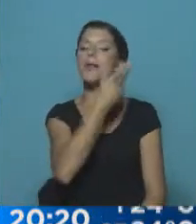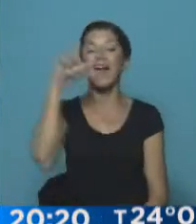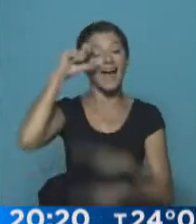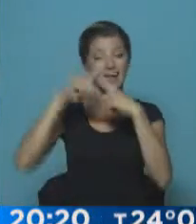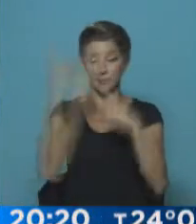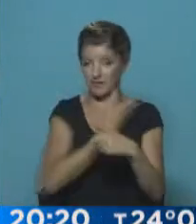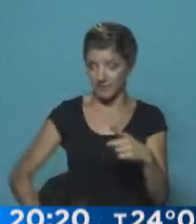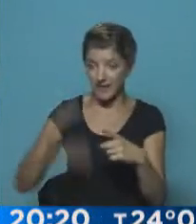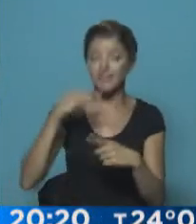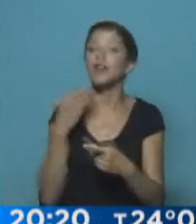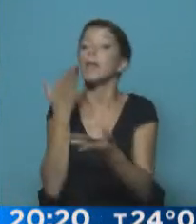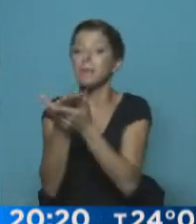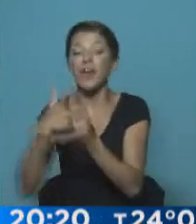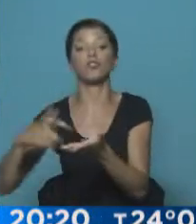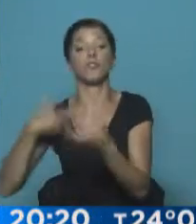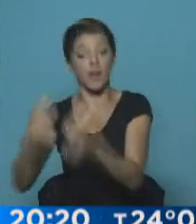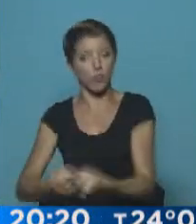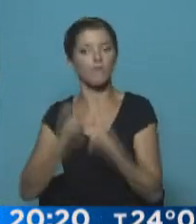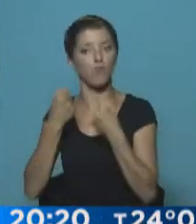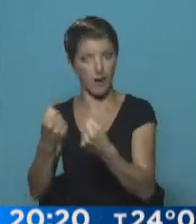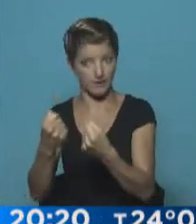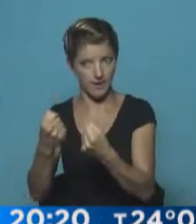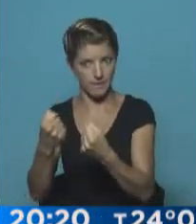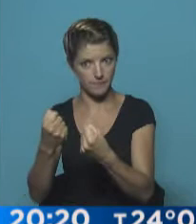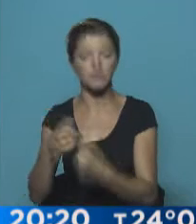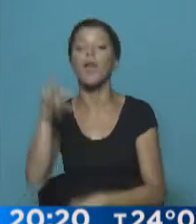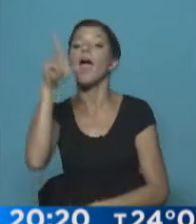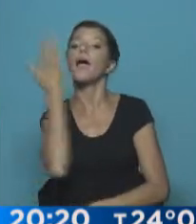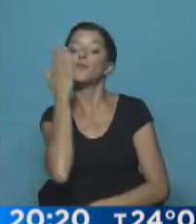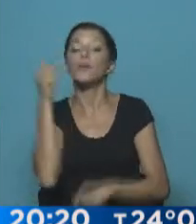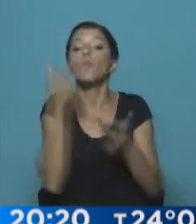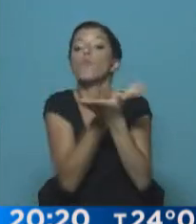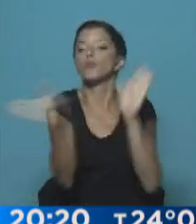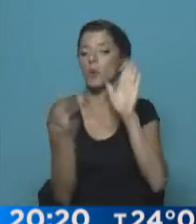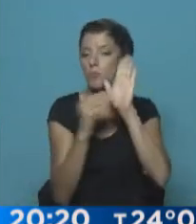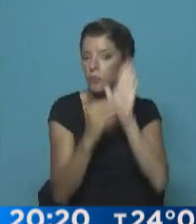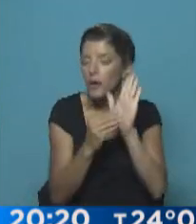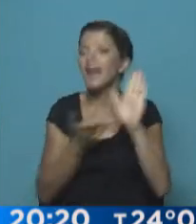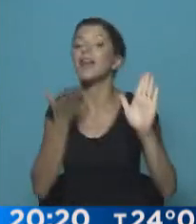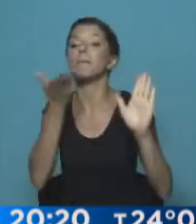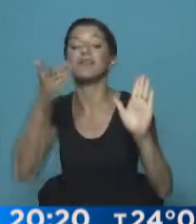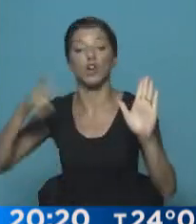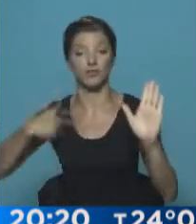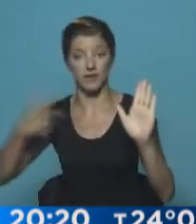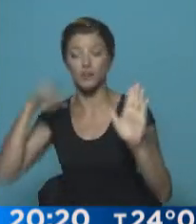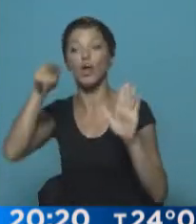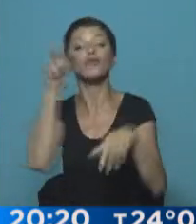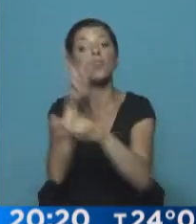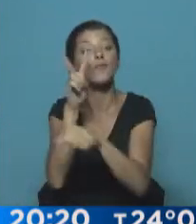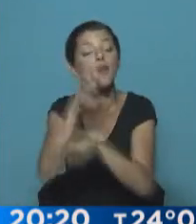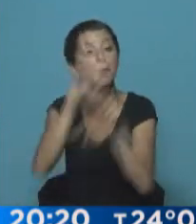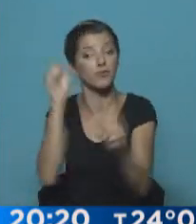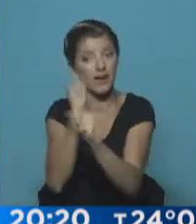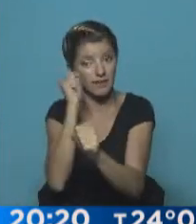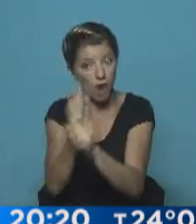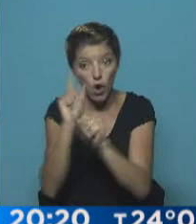fuerza a los sindicatos. La expresidenta subió a Facebook un mensaje en el que insta a los gremios a defender a los trabajadores como lo